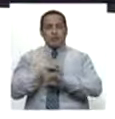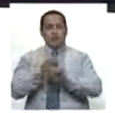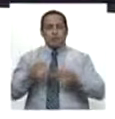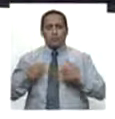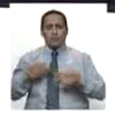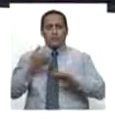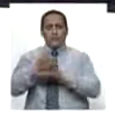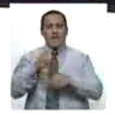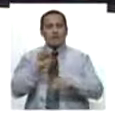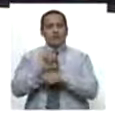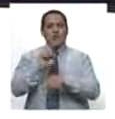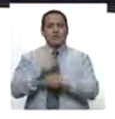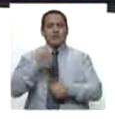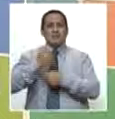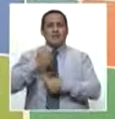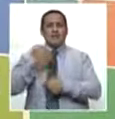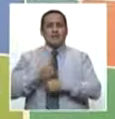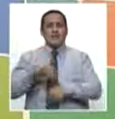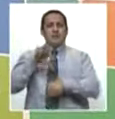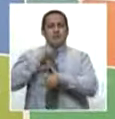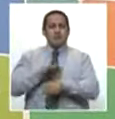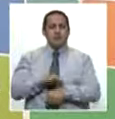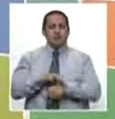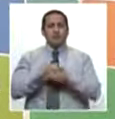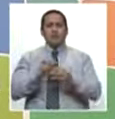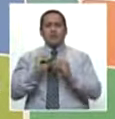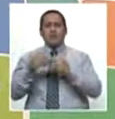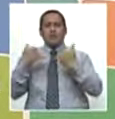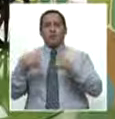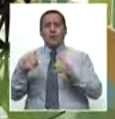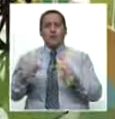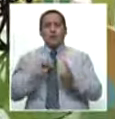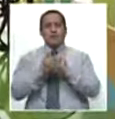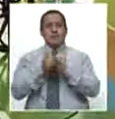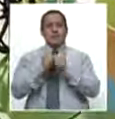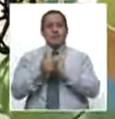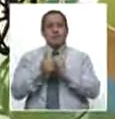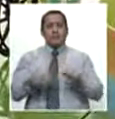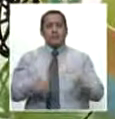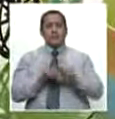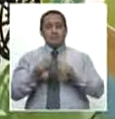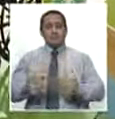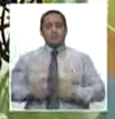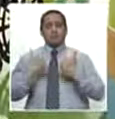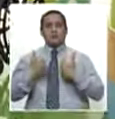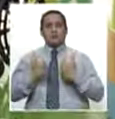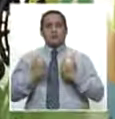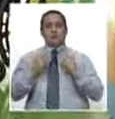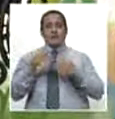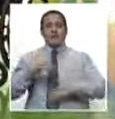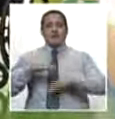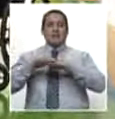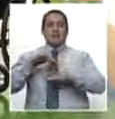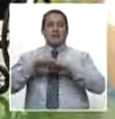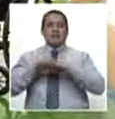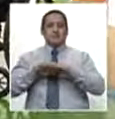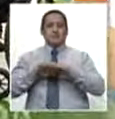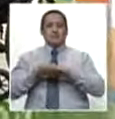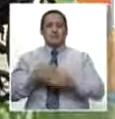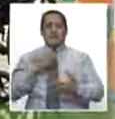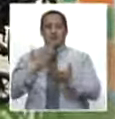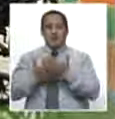no puede ser a la educación, al trabajo, a la salud, a la recreación, al deporte. Y a la vida diaria se limita. Y a la vida